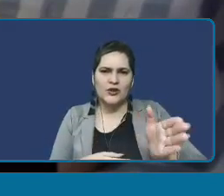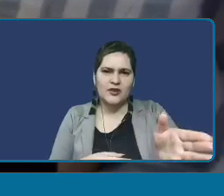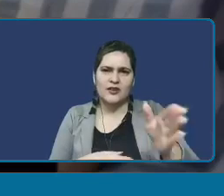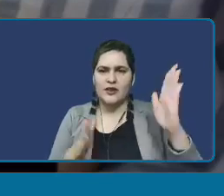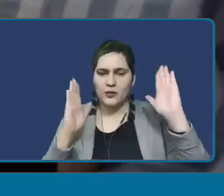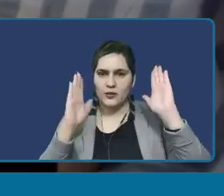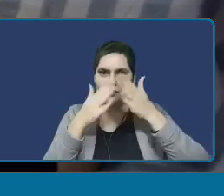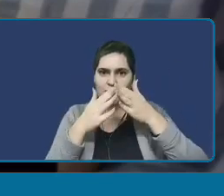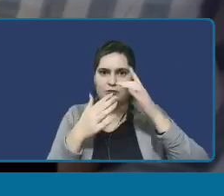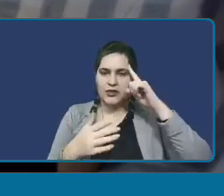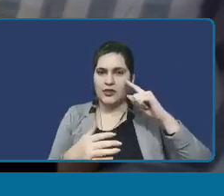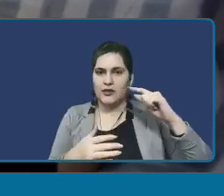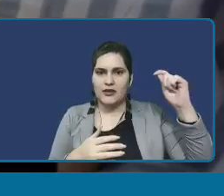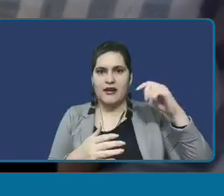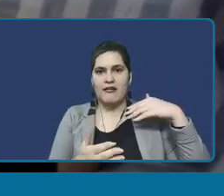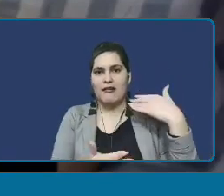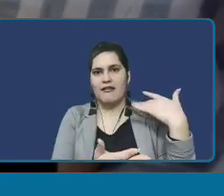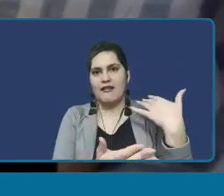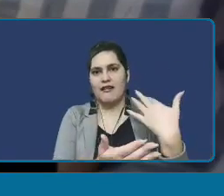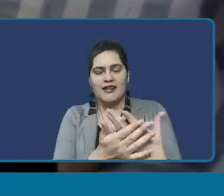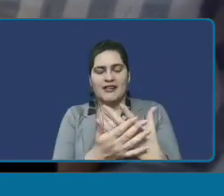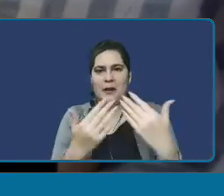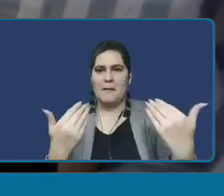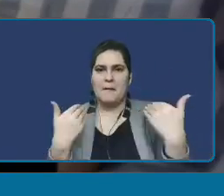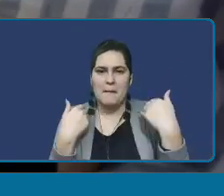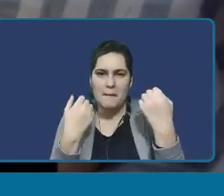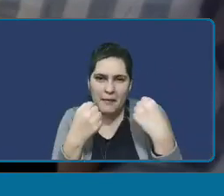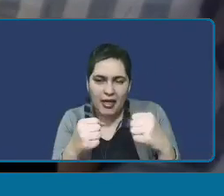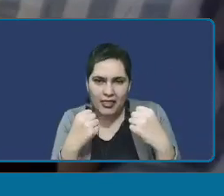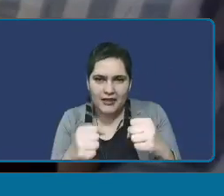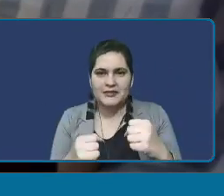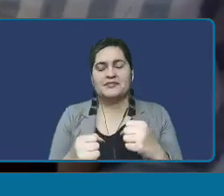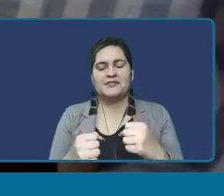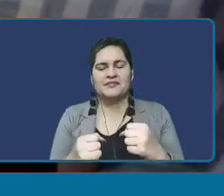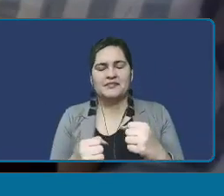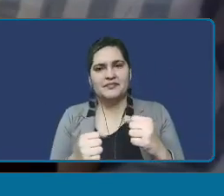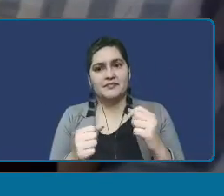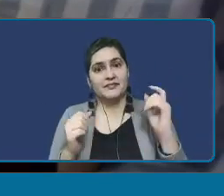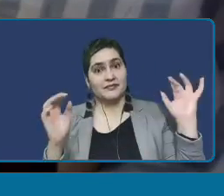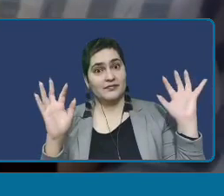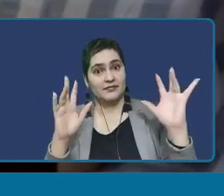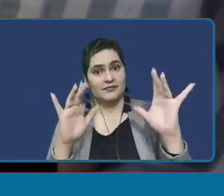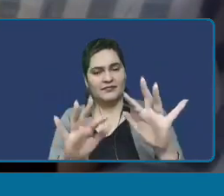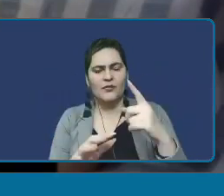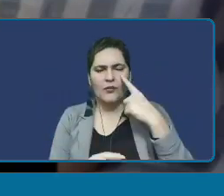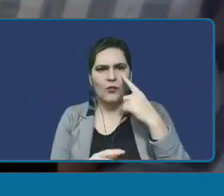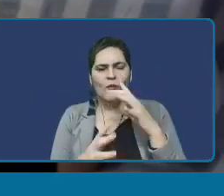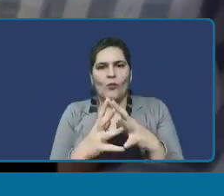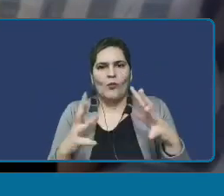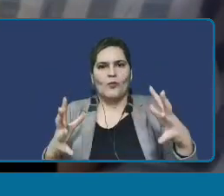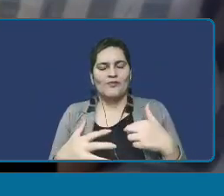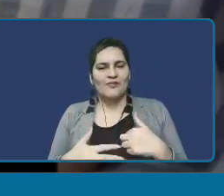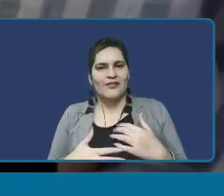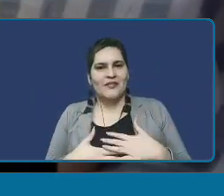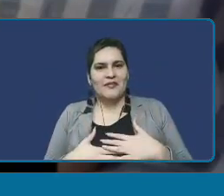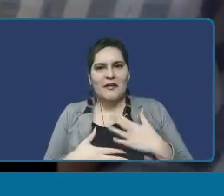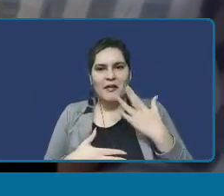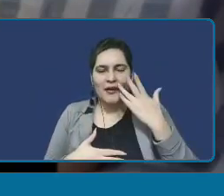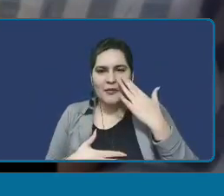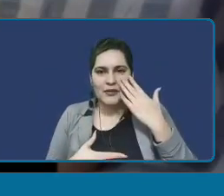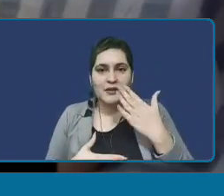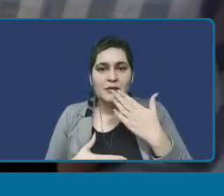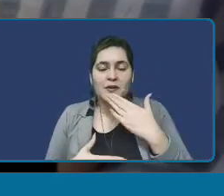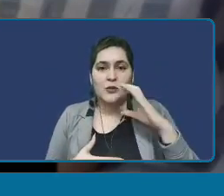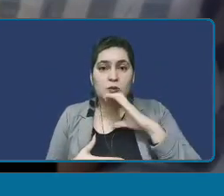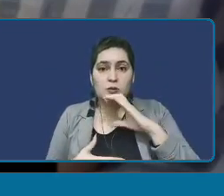la práctica. Fue una jornada muy emocionante y muy masiva también, así que sabemos que el curso que vamos a tener hoy, mañana y